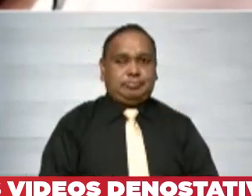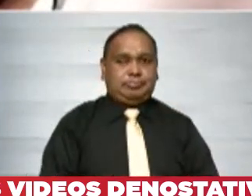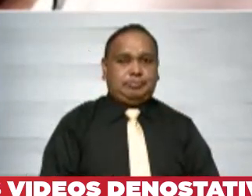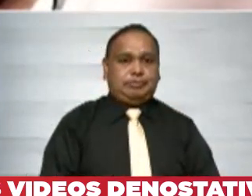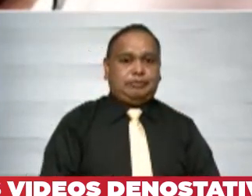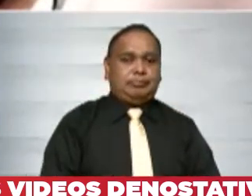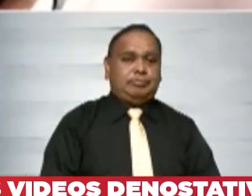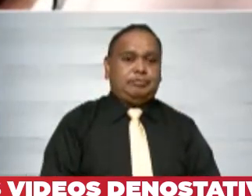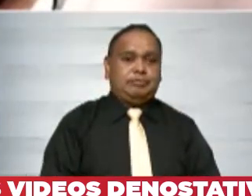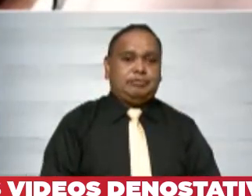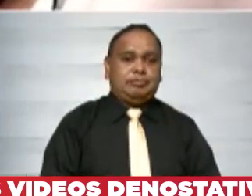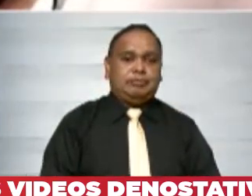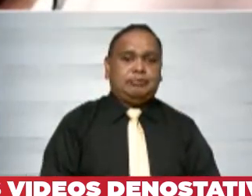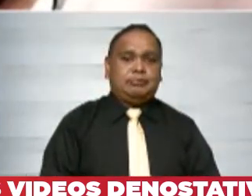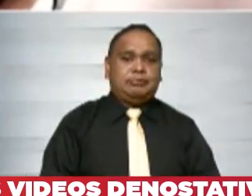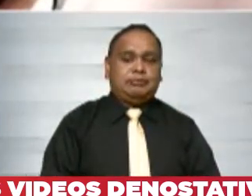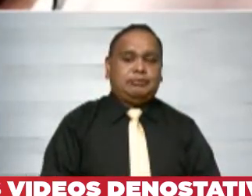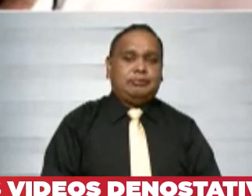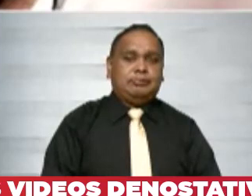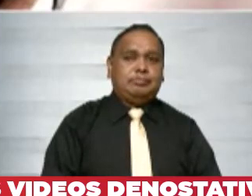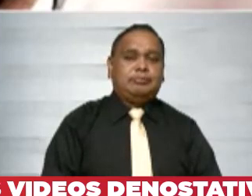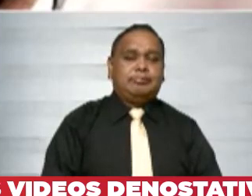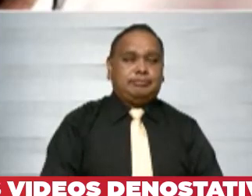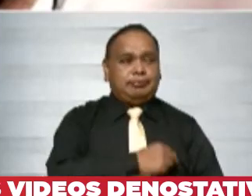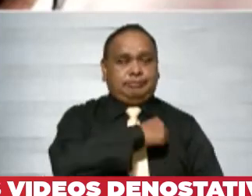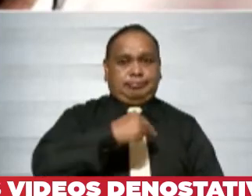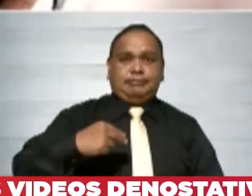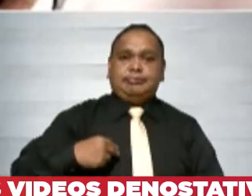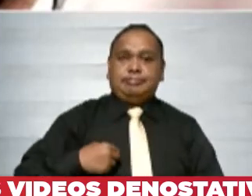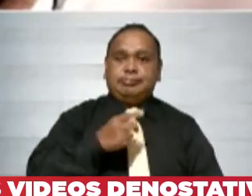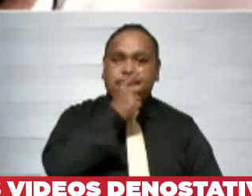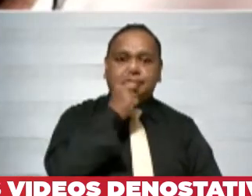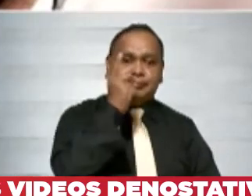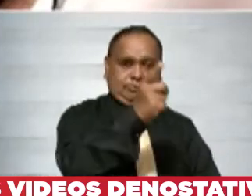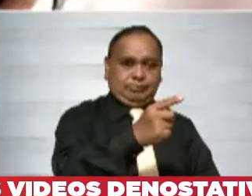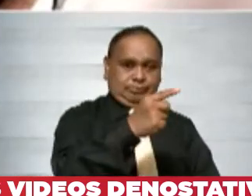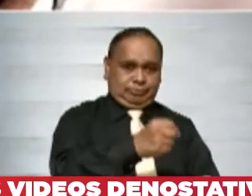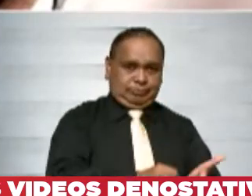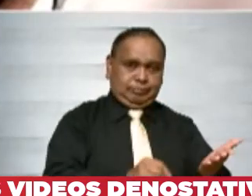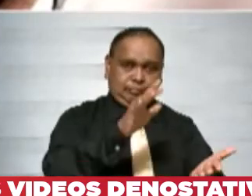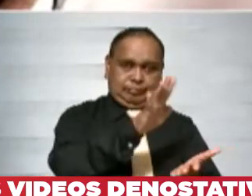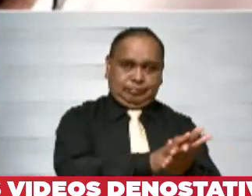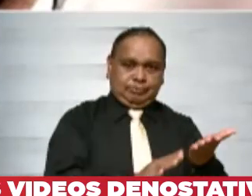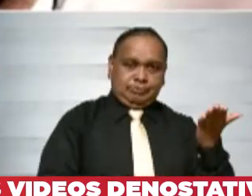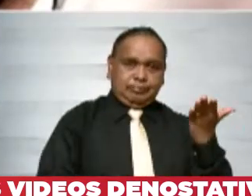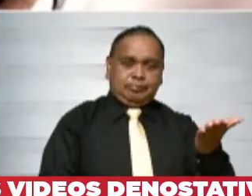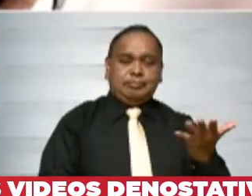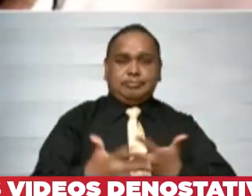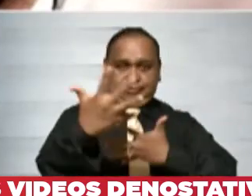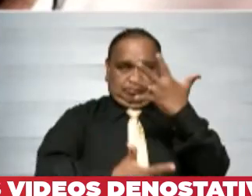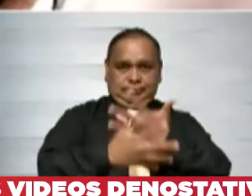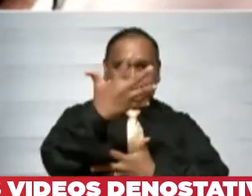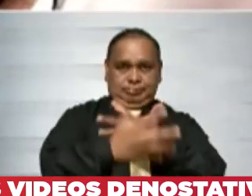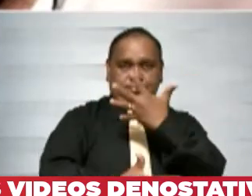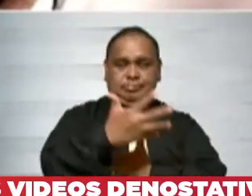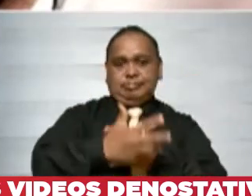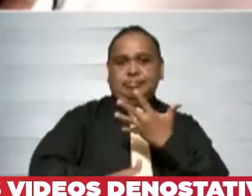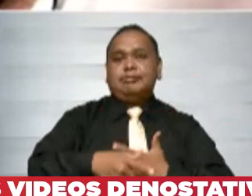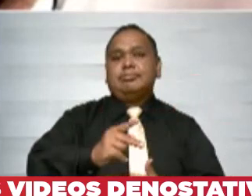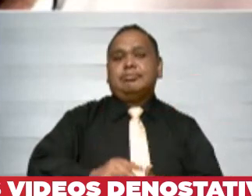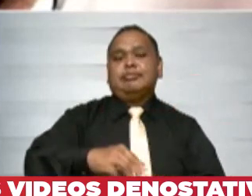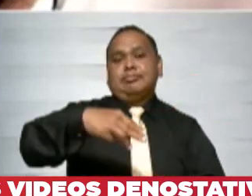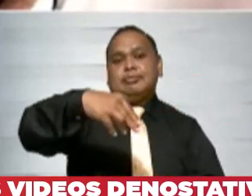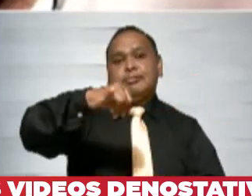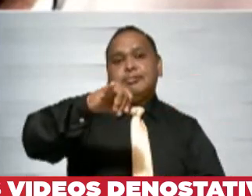medidas que fueron solicitadas. Presentamos 15 acciones legales, platicábamos la semana pasada. 15 acciones legales por estos actos de